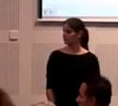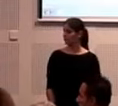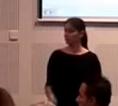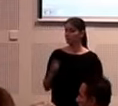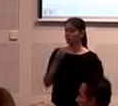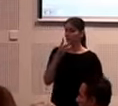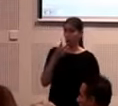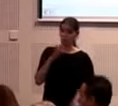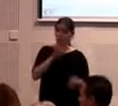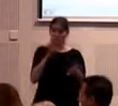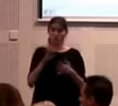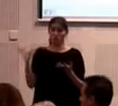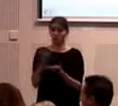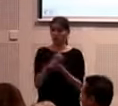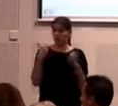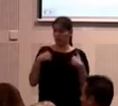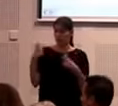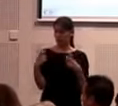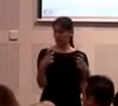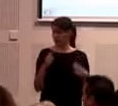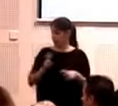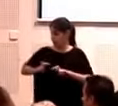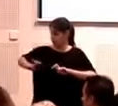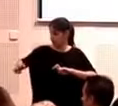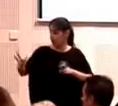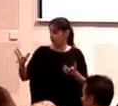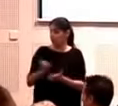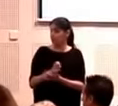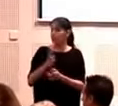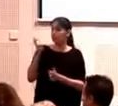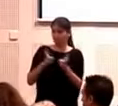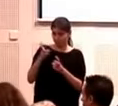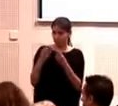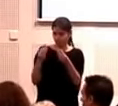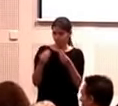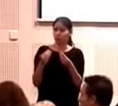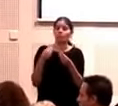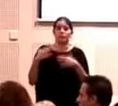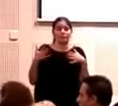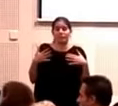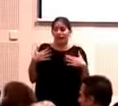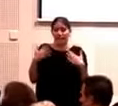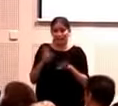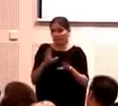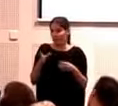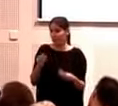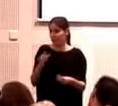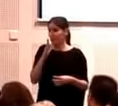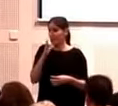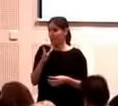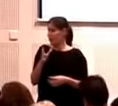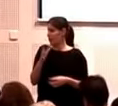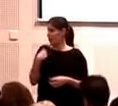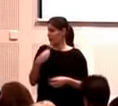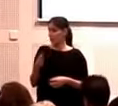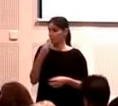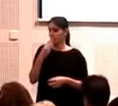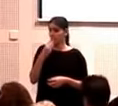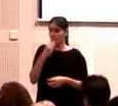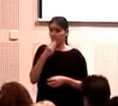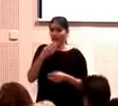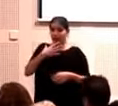Bueno, veo que ya estamos todos en la mesa y que hay muchísimos asistentes otra vez, lo cual me alegra un montón porque yo puse la comida adrede para que os